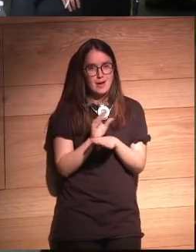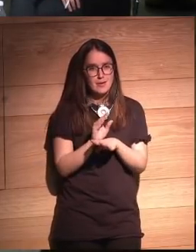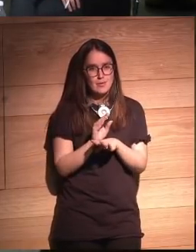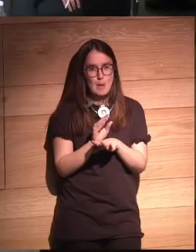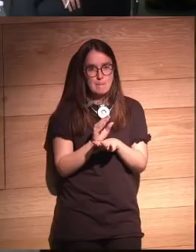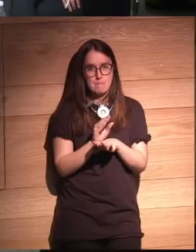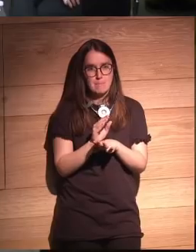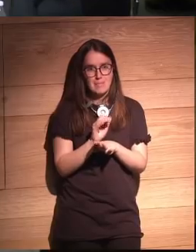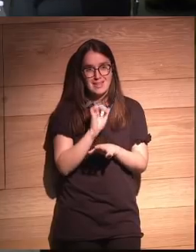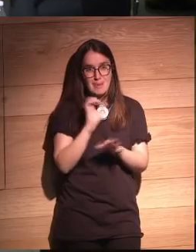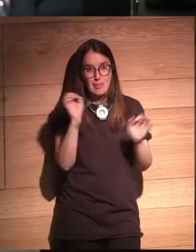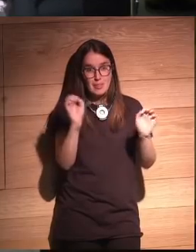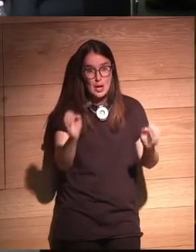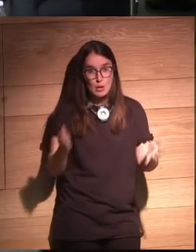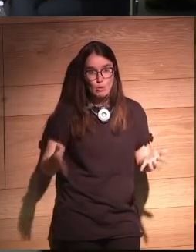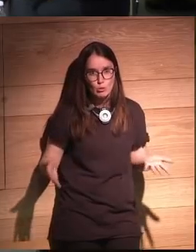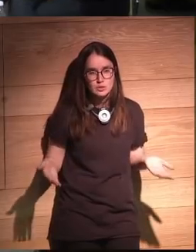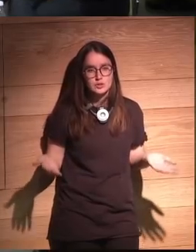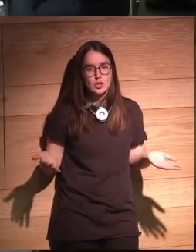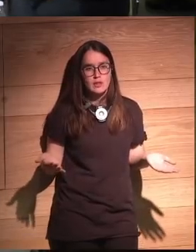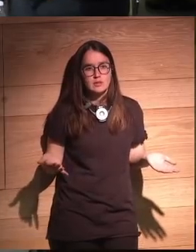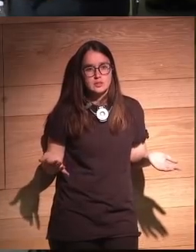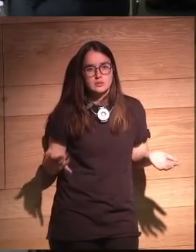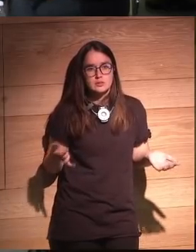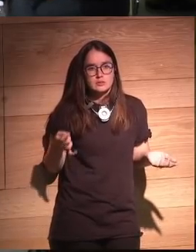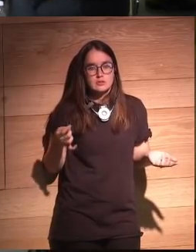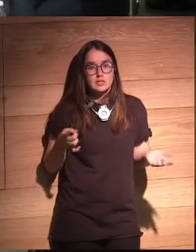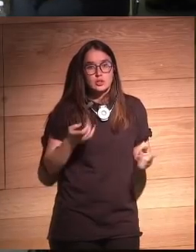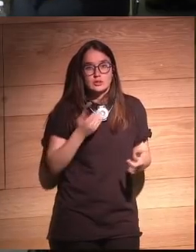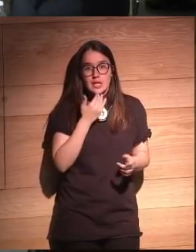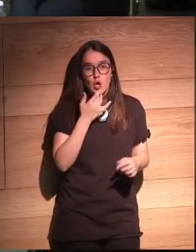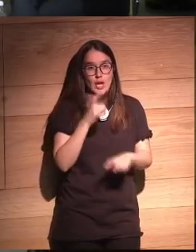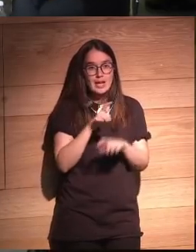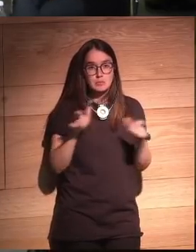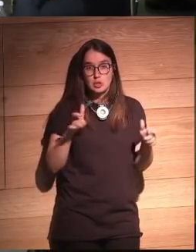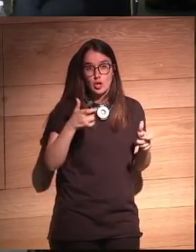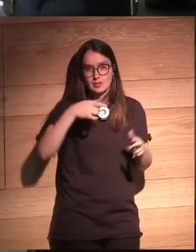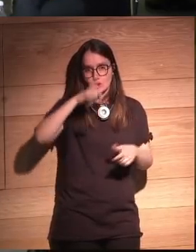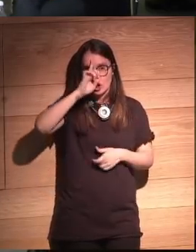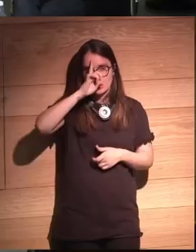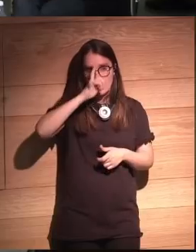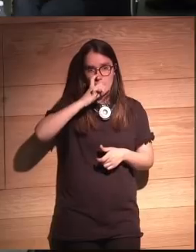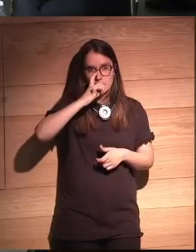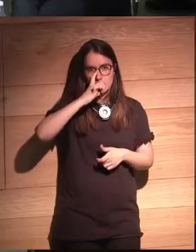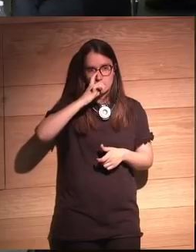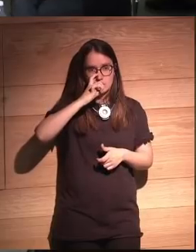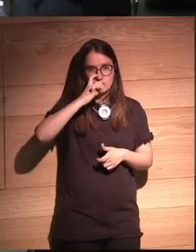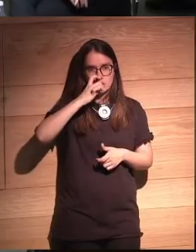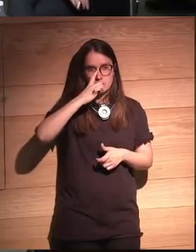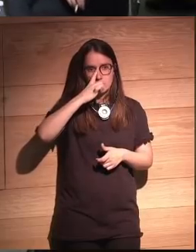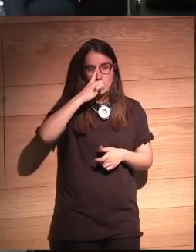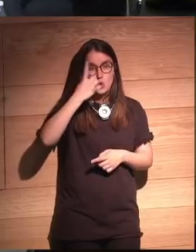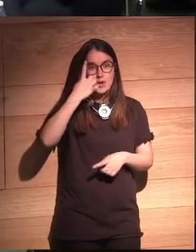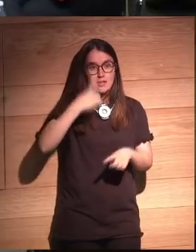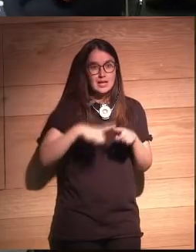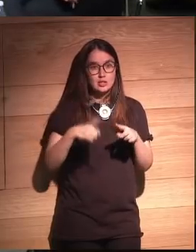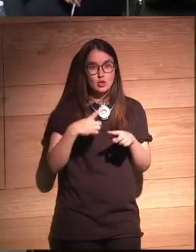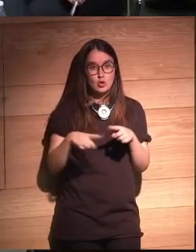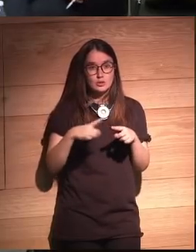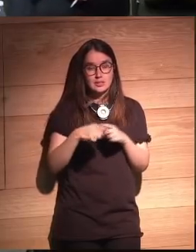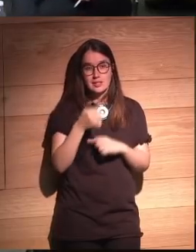sentido. Así que en cierta medida esto es algo que la gente desconoce. Una de las cosas que se